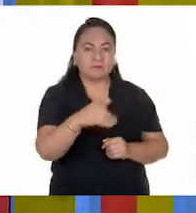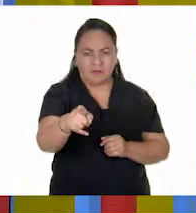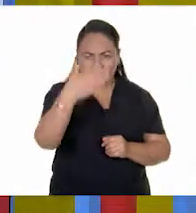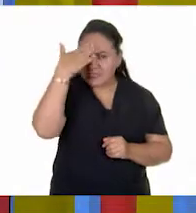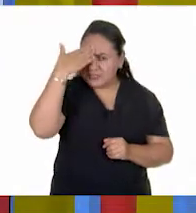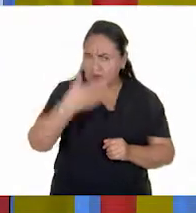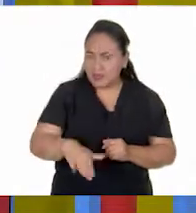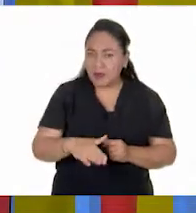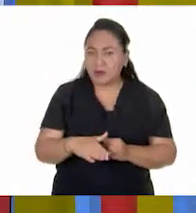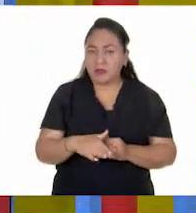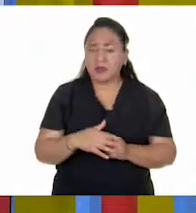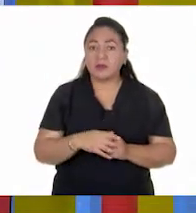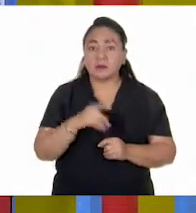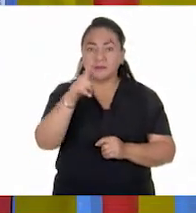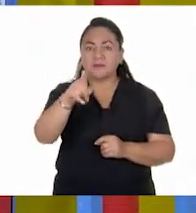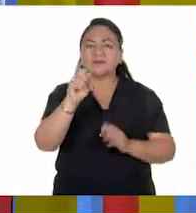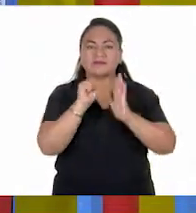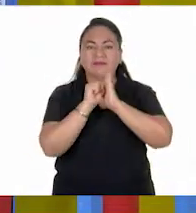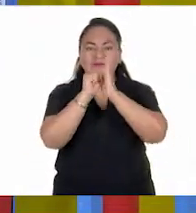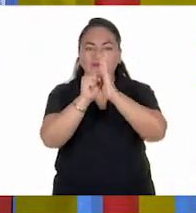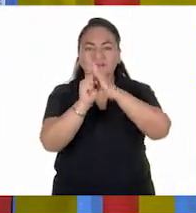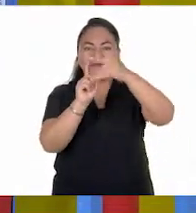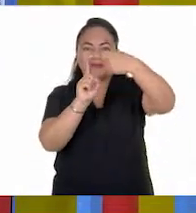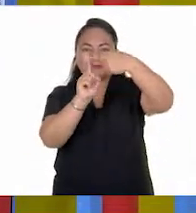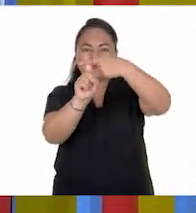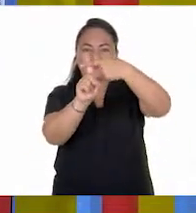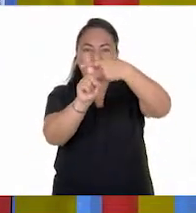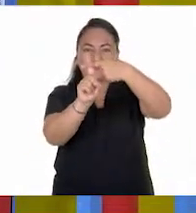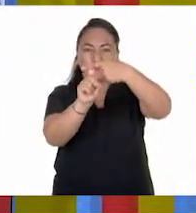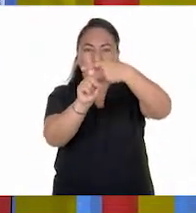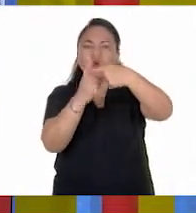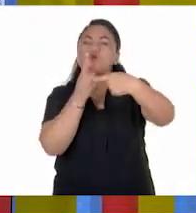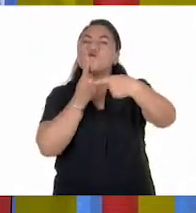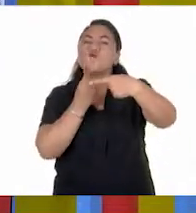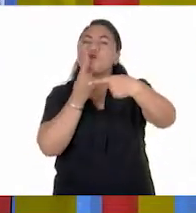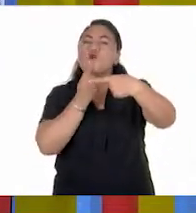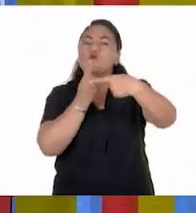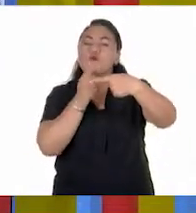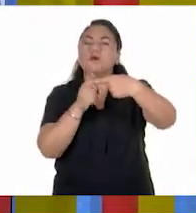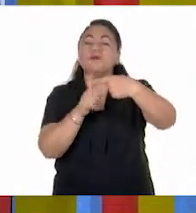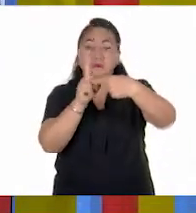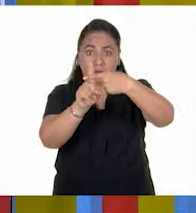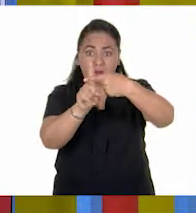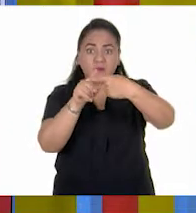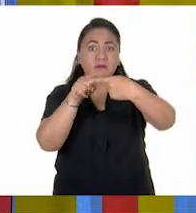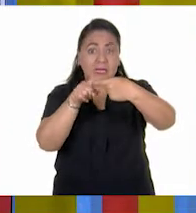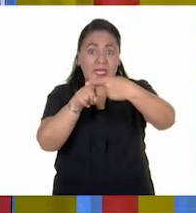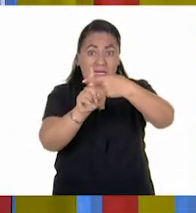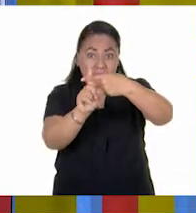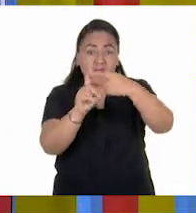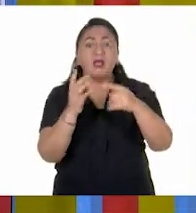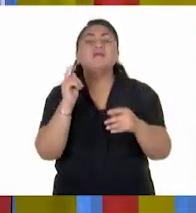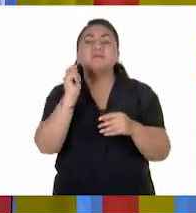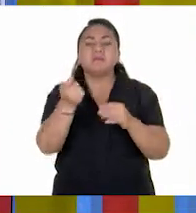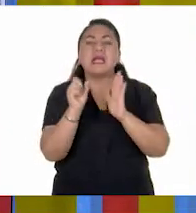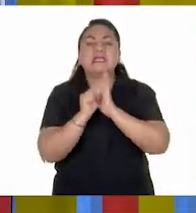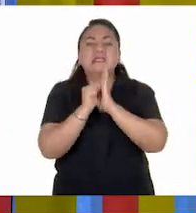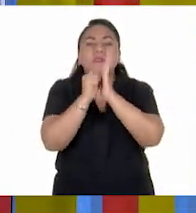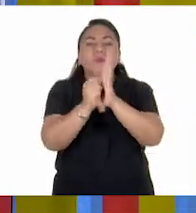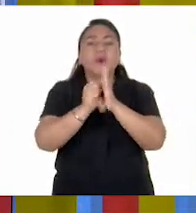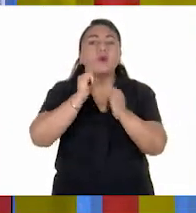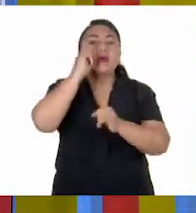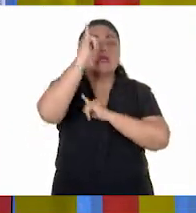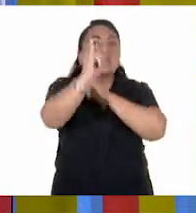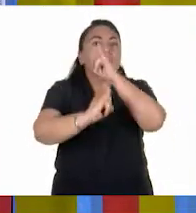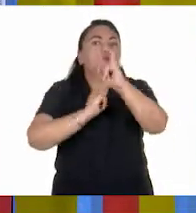ejemplo, que el símbolo de la Cruz Roja es un símbolo internacional? Es decir, en todos